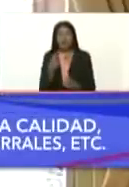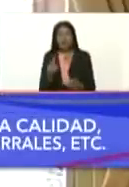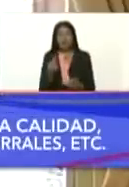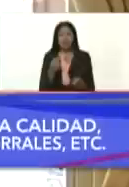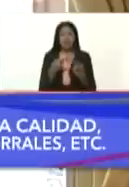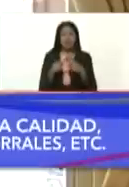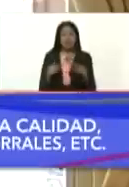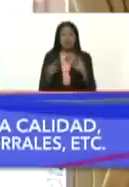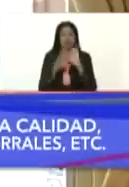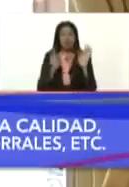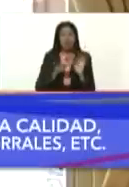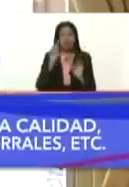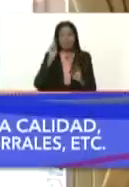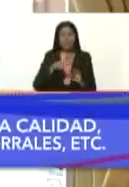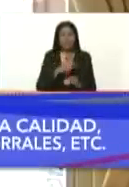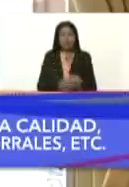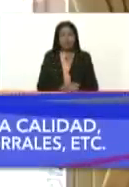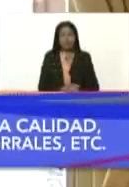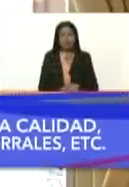diferentes